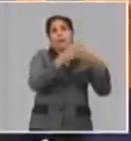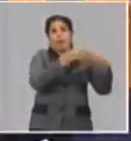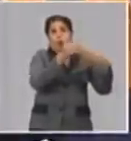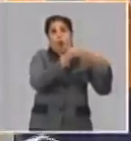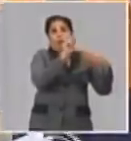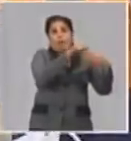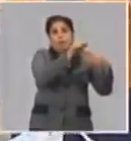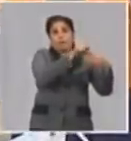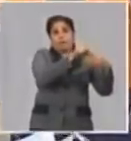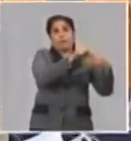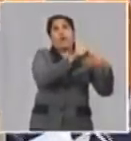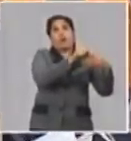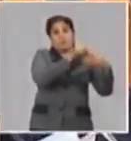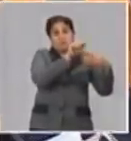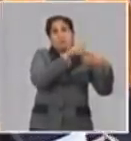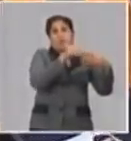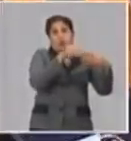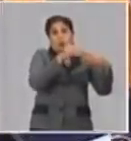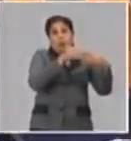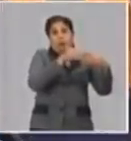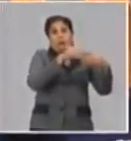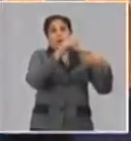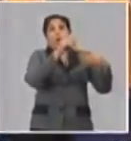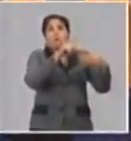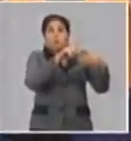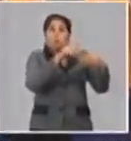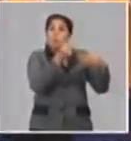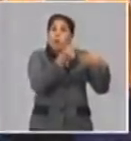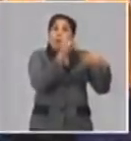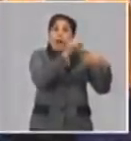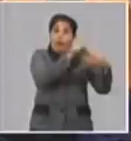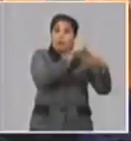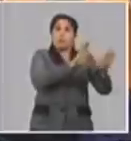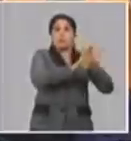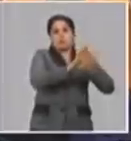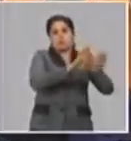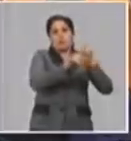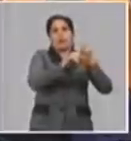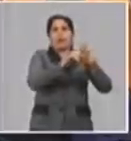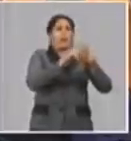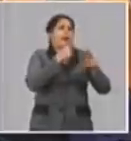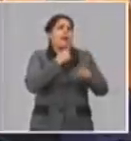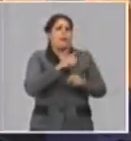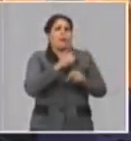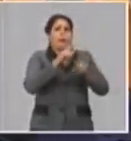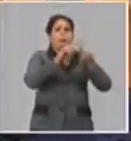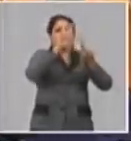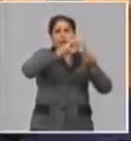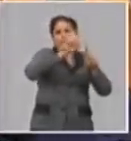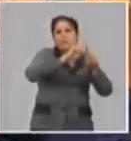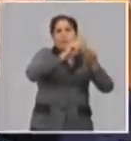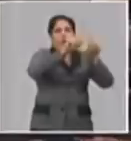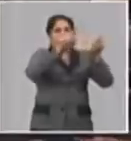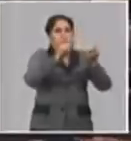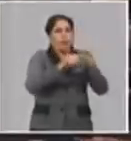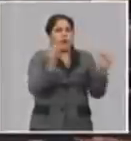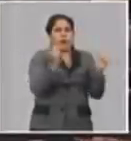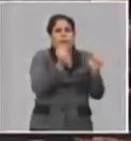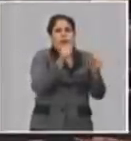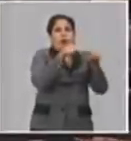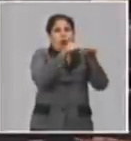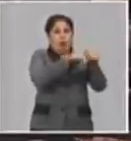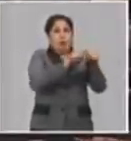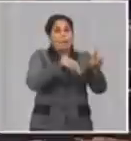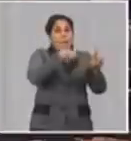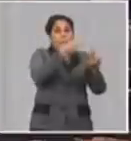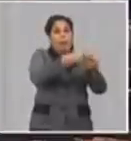nada todo lo que se está haciendo hasta ahora. 72 establecimientos entre 4.800 que hay en todo el país. Pero ¿cómo se va a ordenar eso? Me